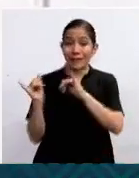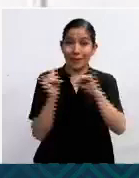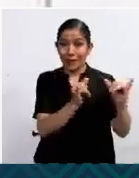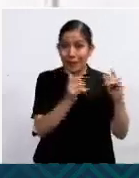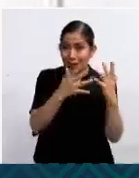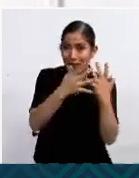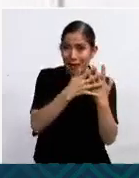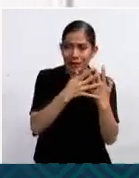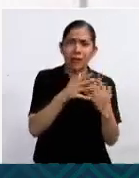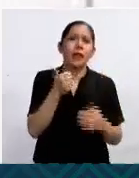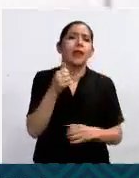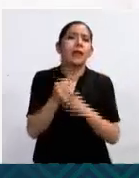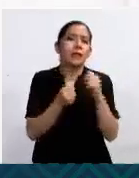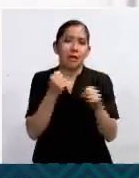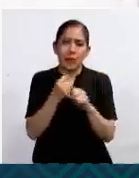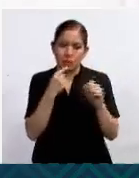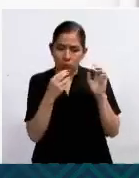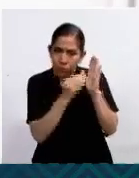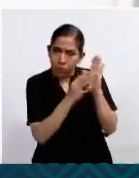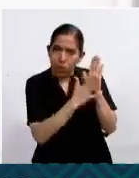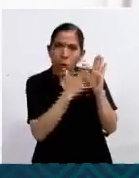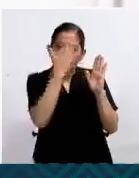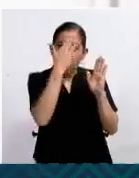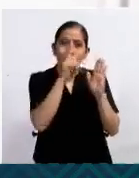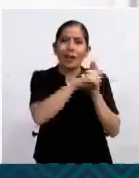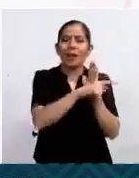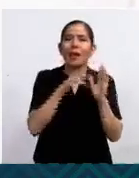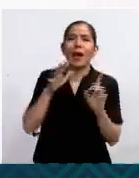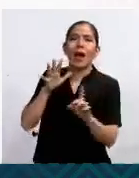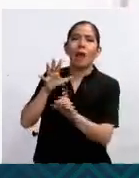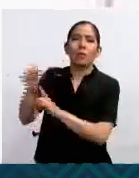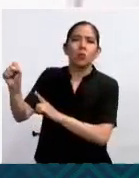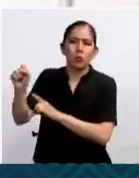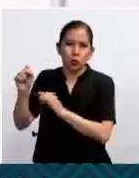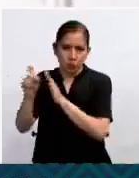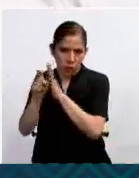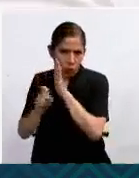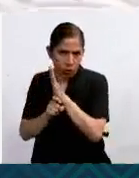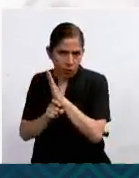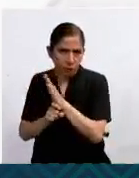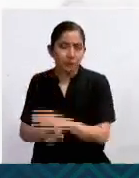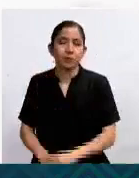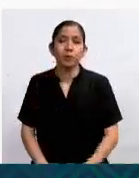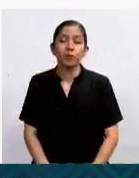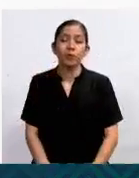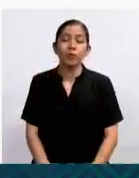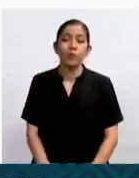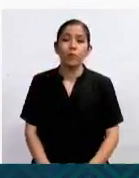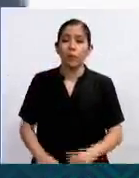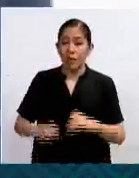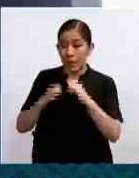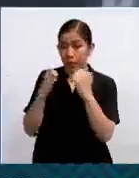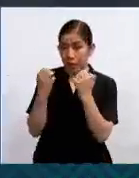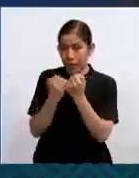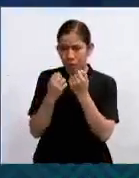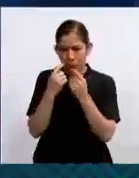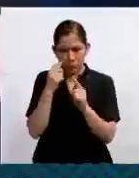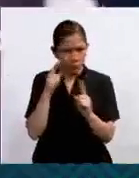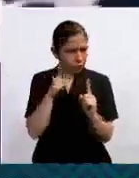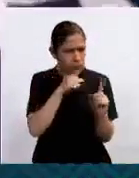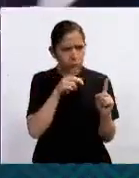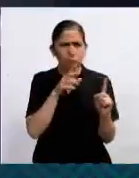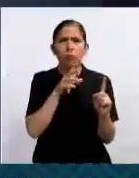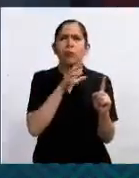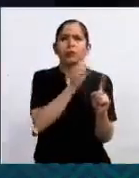presidio por el delito de abuso sexual. Es así que el equipo de investigadores le identifican